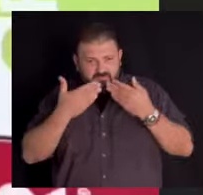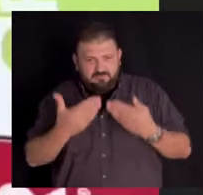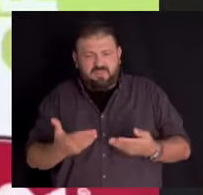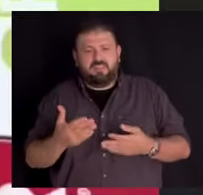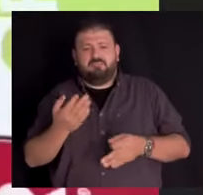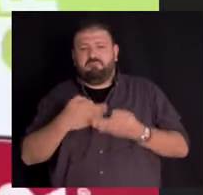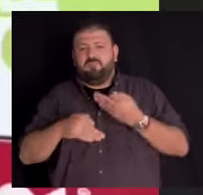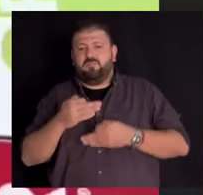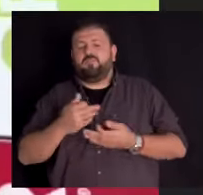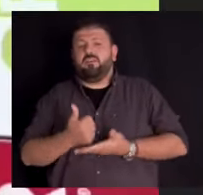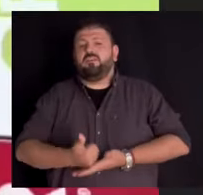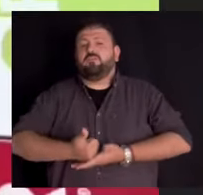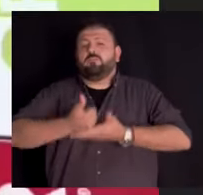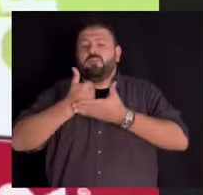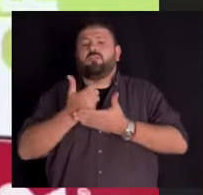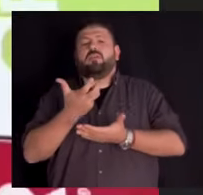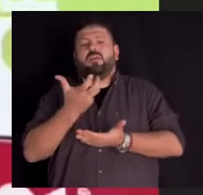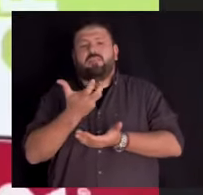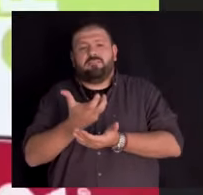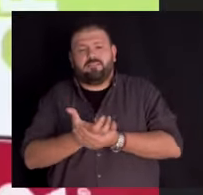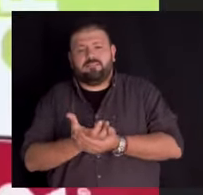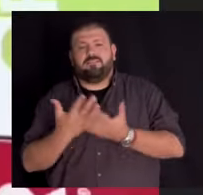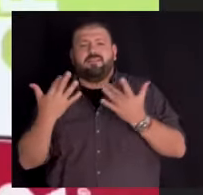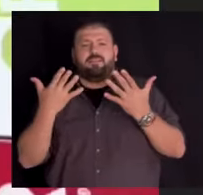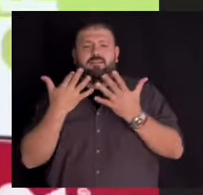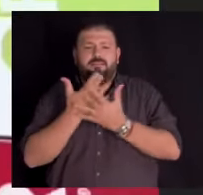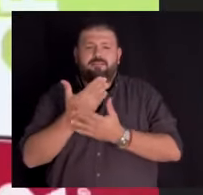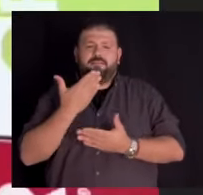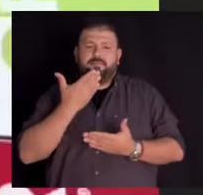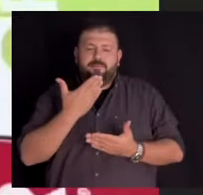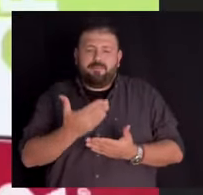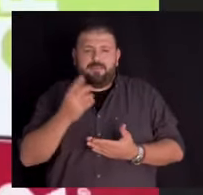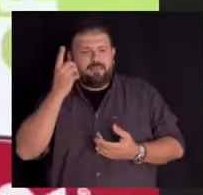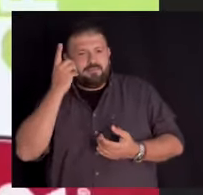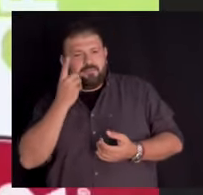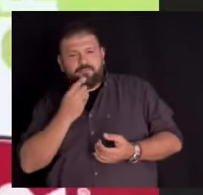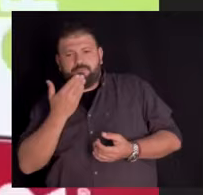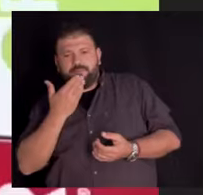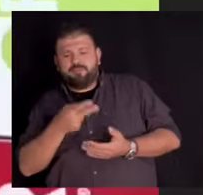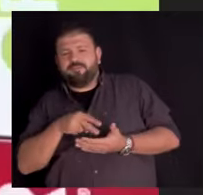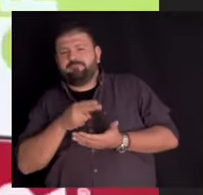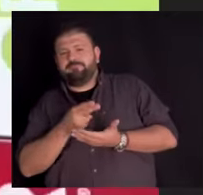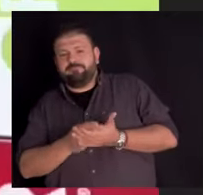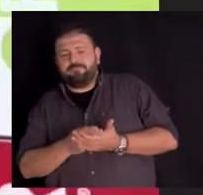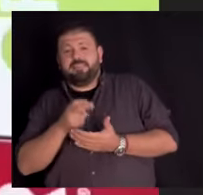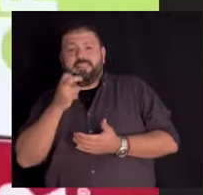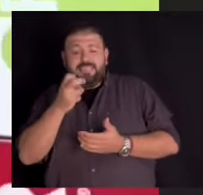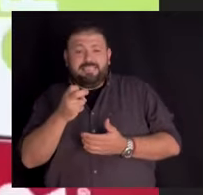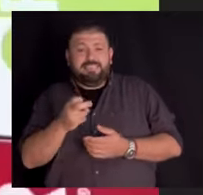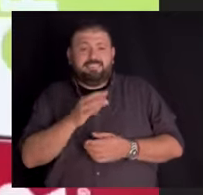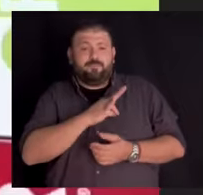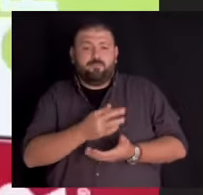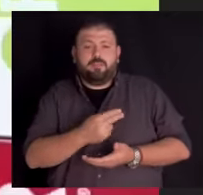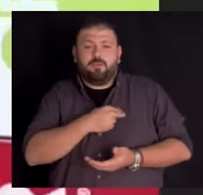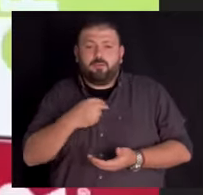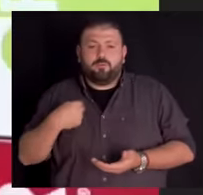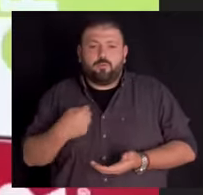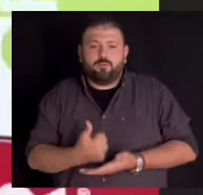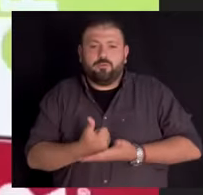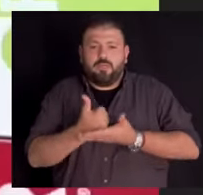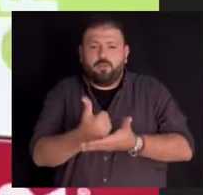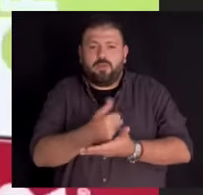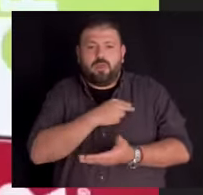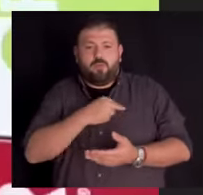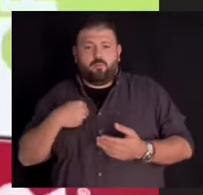serotonina y nos ayude a descansar, a dormir mejor. Entonces, como ven, podemos nosotros estar ayudando a nuestro cuerpo según